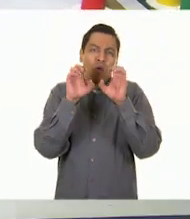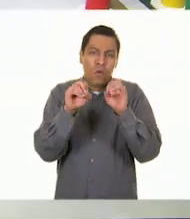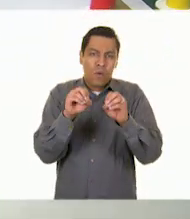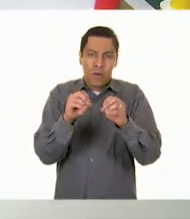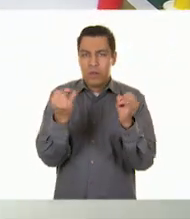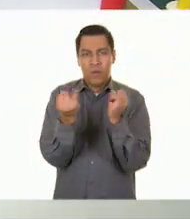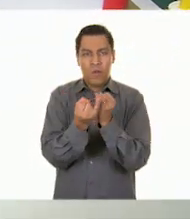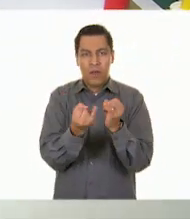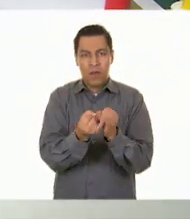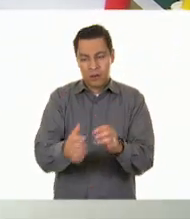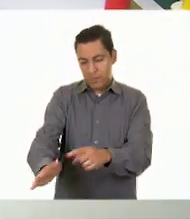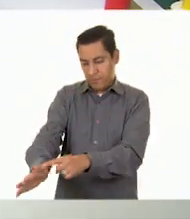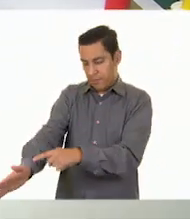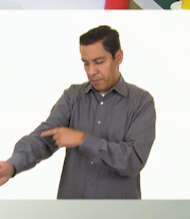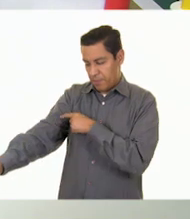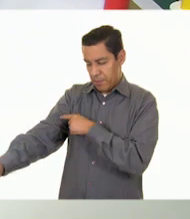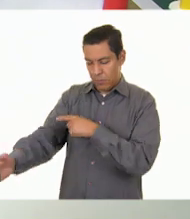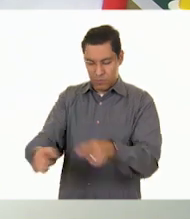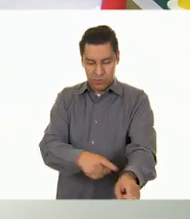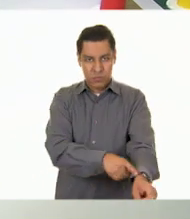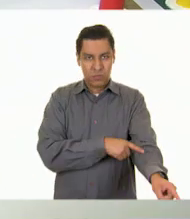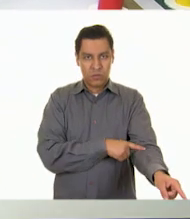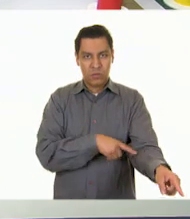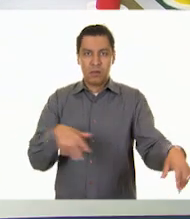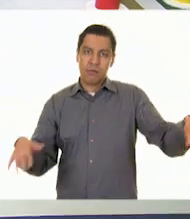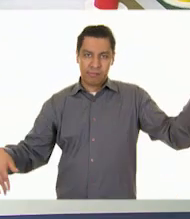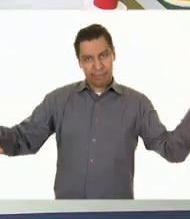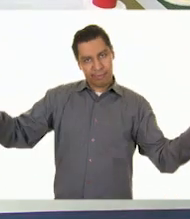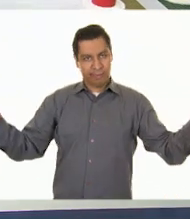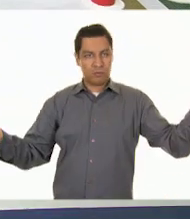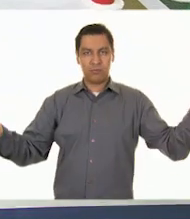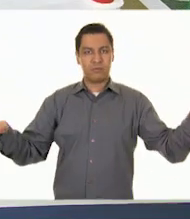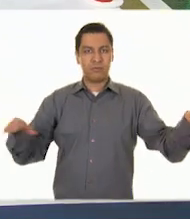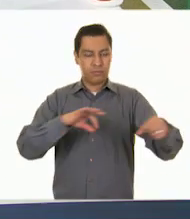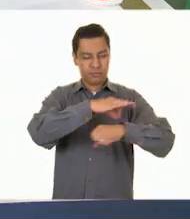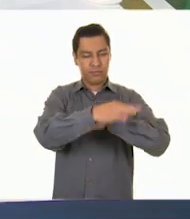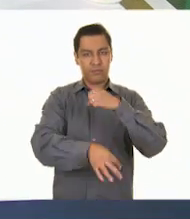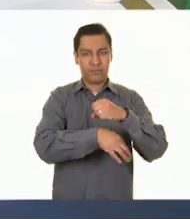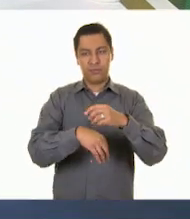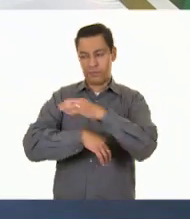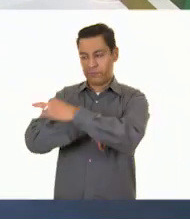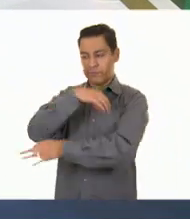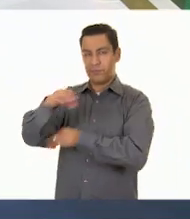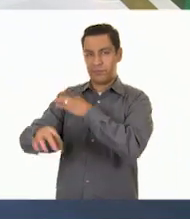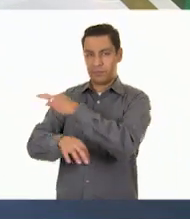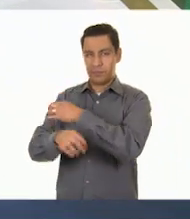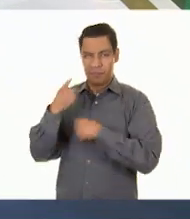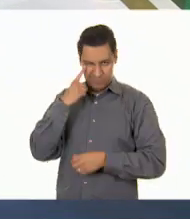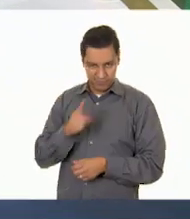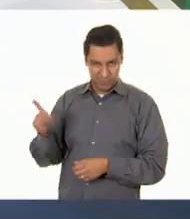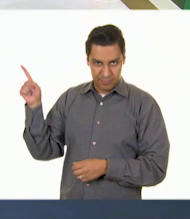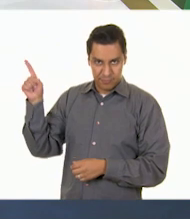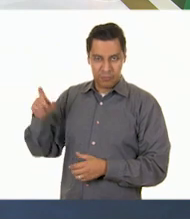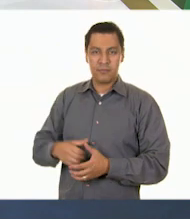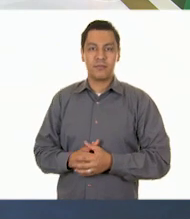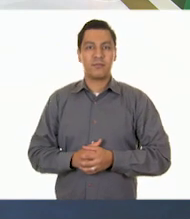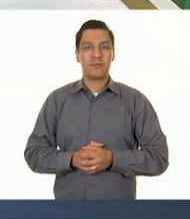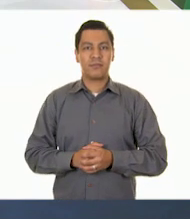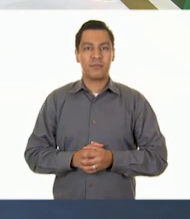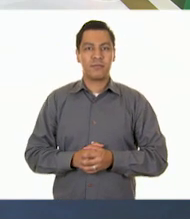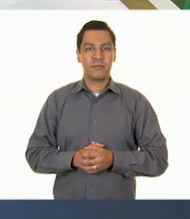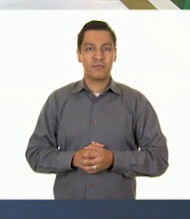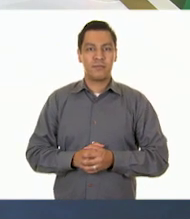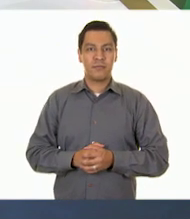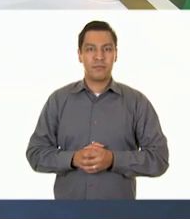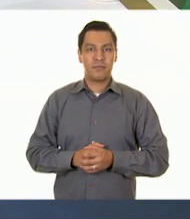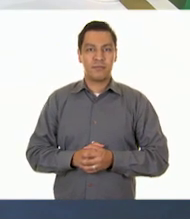para que no se mueva el bastón para ver cómo asimila agarramos el palo de la escoba y la manga